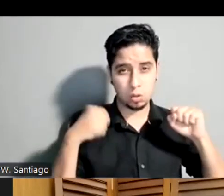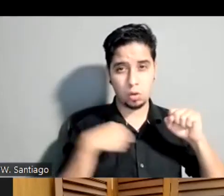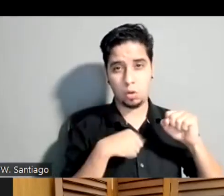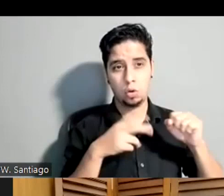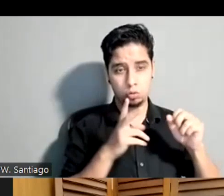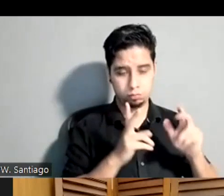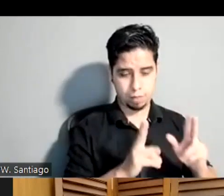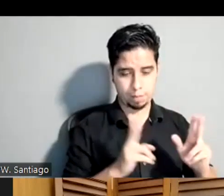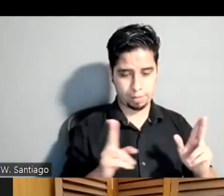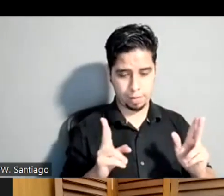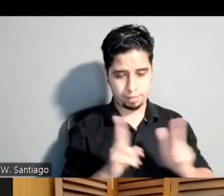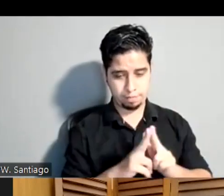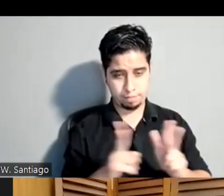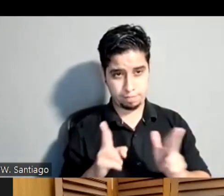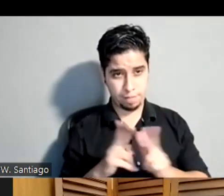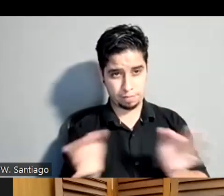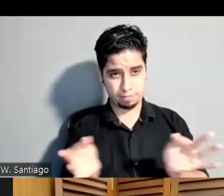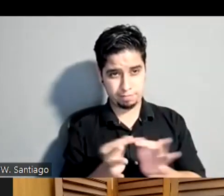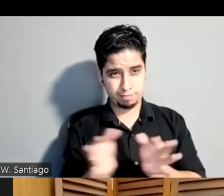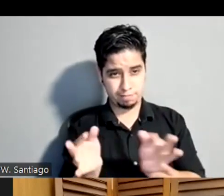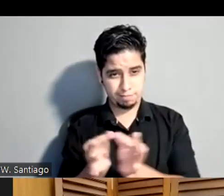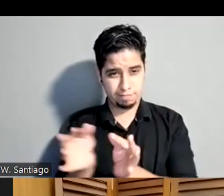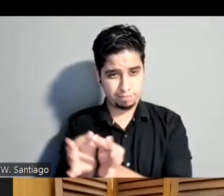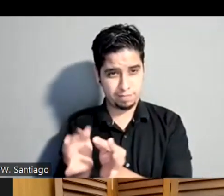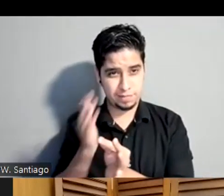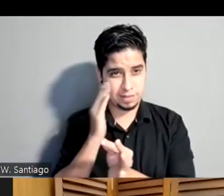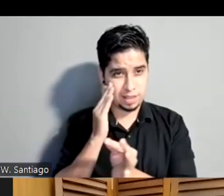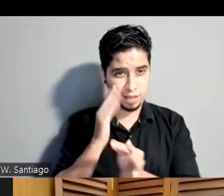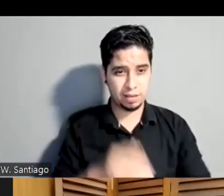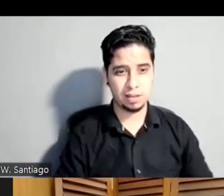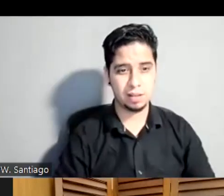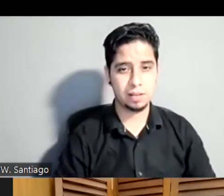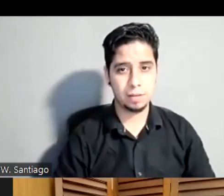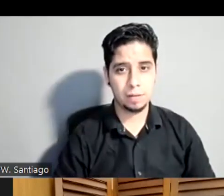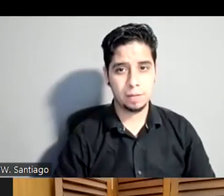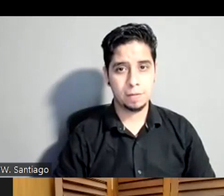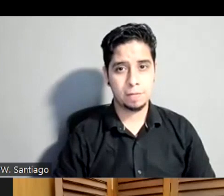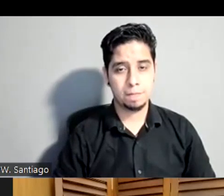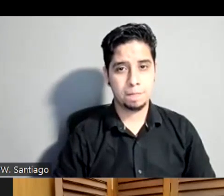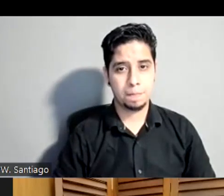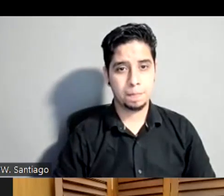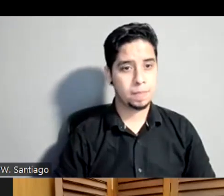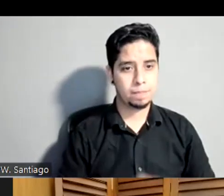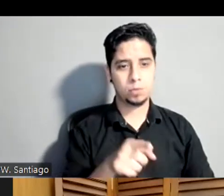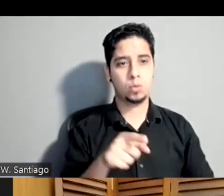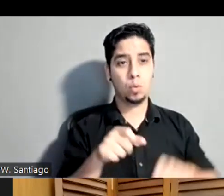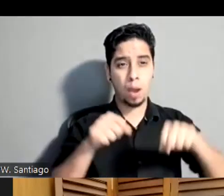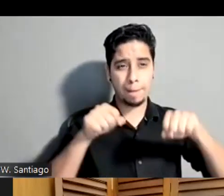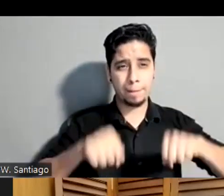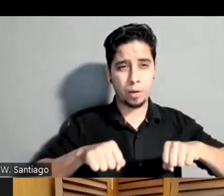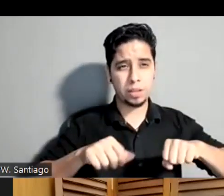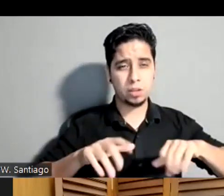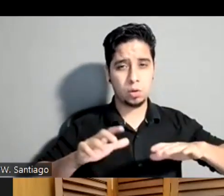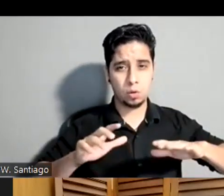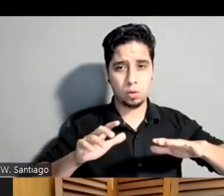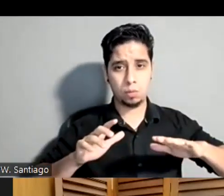muy chévere. Y no cortando con el lapicito blanco de cera. ¿Y has podido